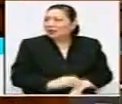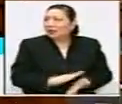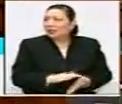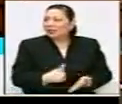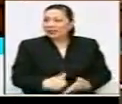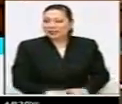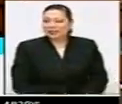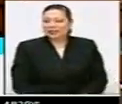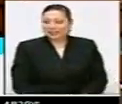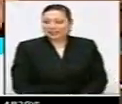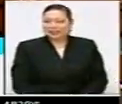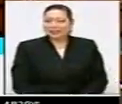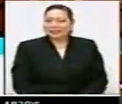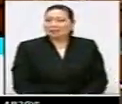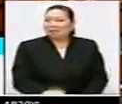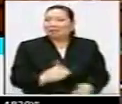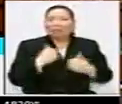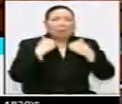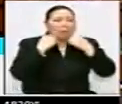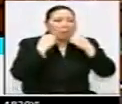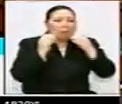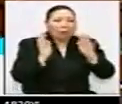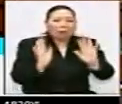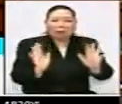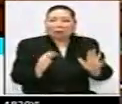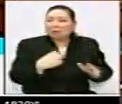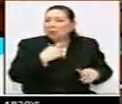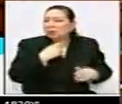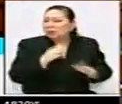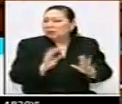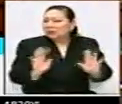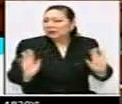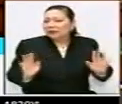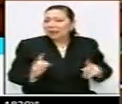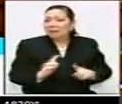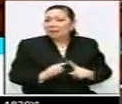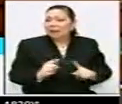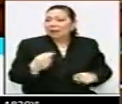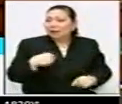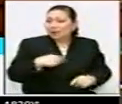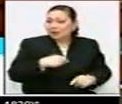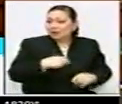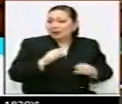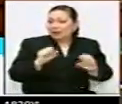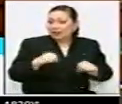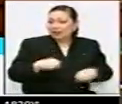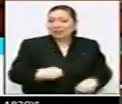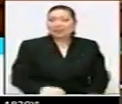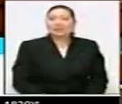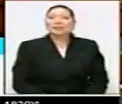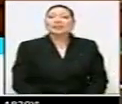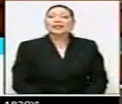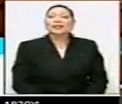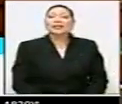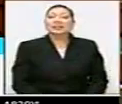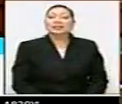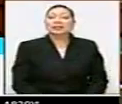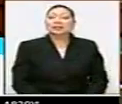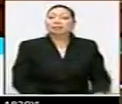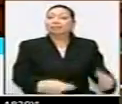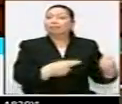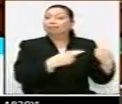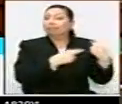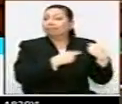recibirán? Por eso no les interesa la inmunidad, pues. Pero lo que nosotros sí, señor,